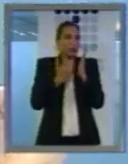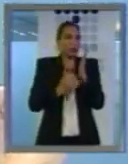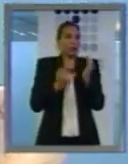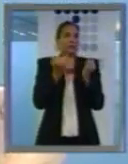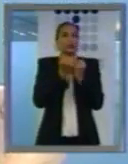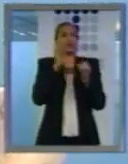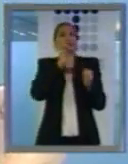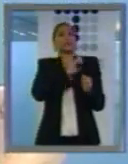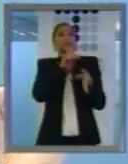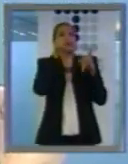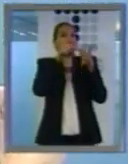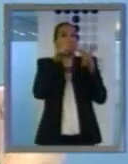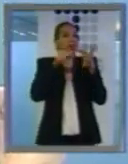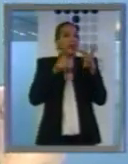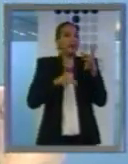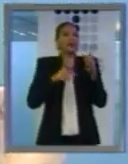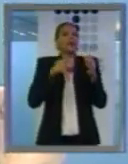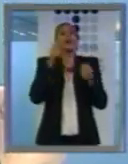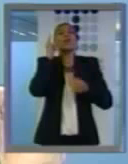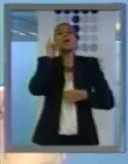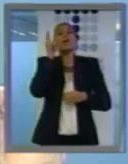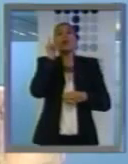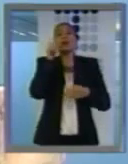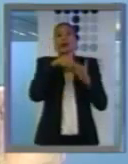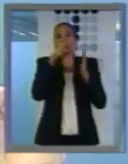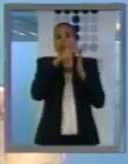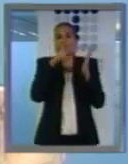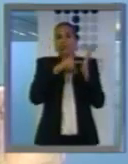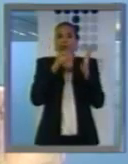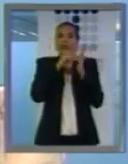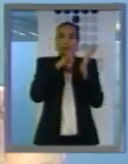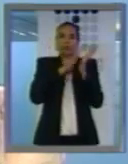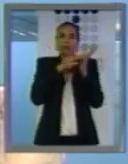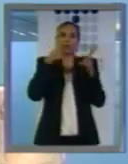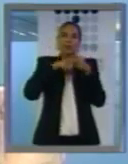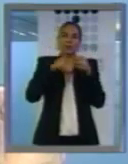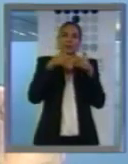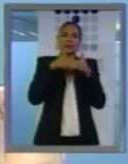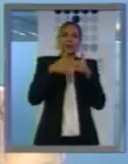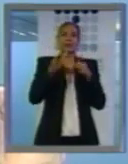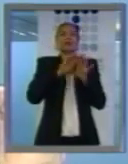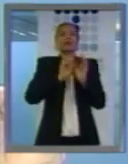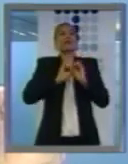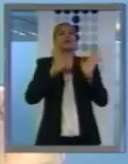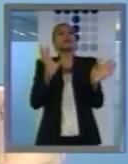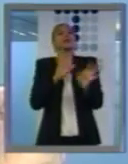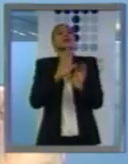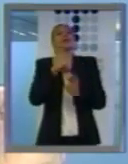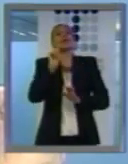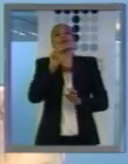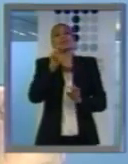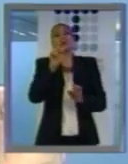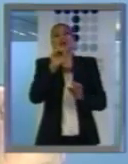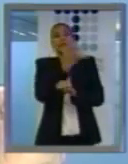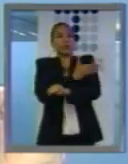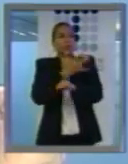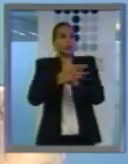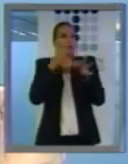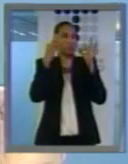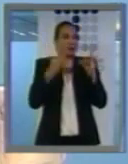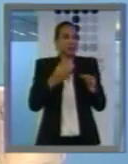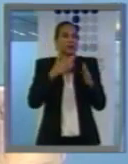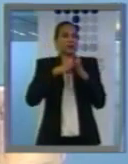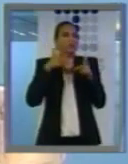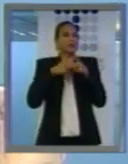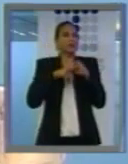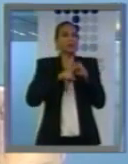15 específicas. Y ojalá y en este reglamento se introduzca un marco de transparencia proactiva, en donde pues